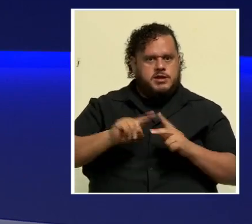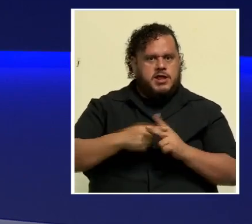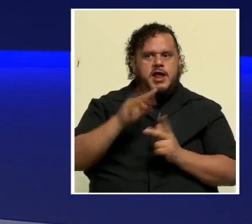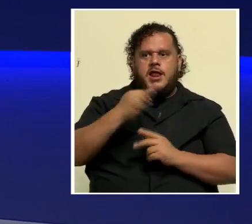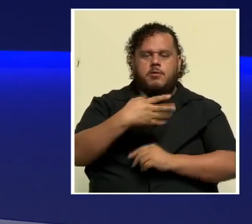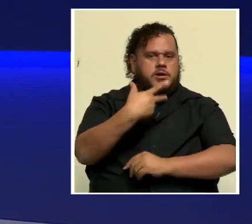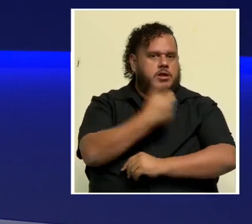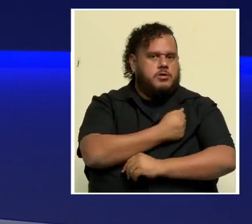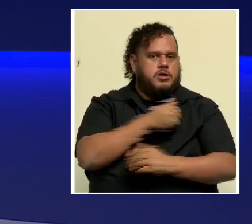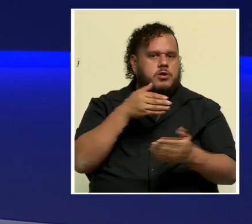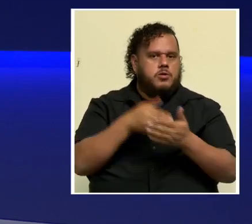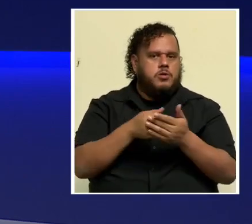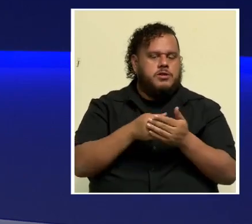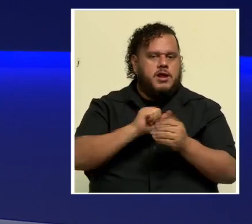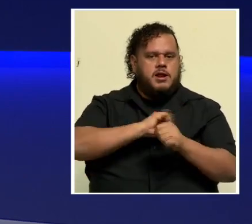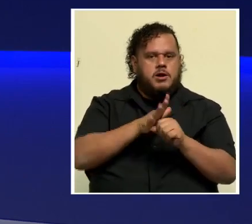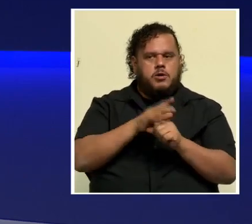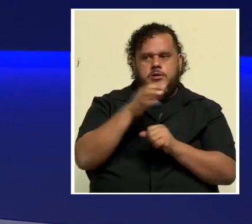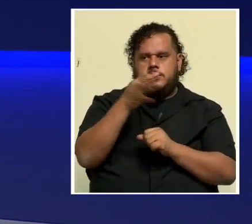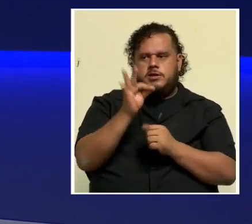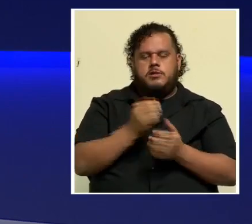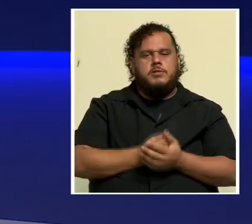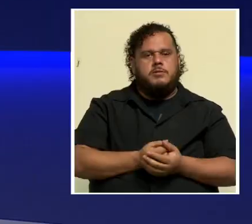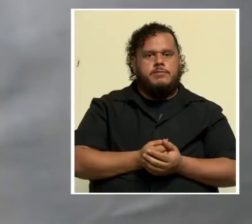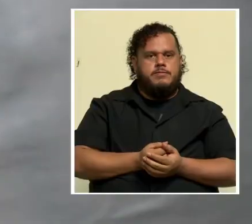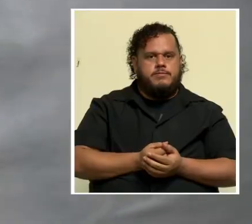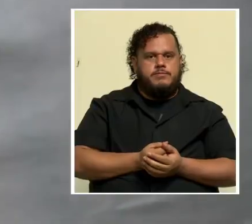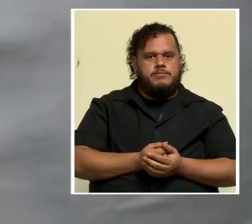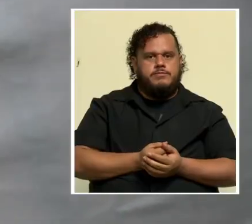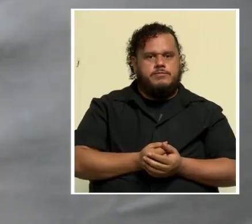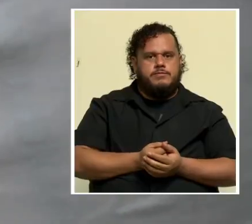de la vacuna contra la COVID-19.